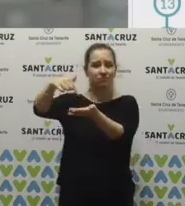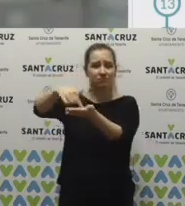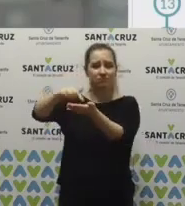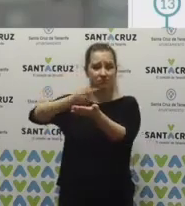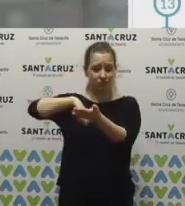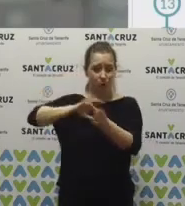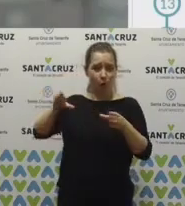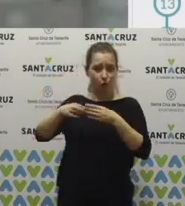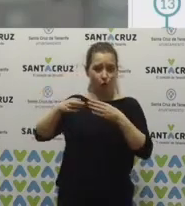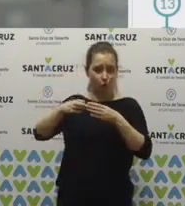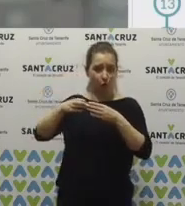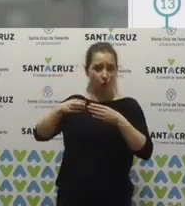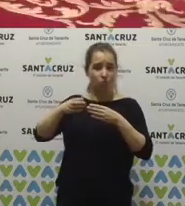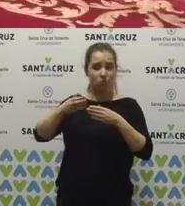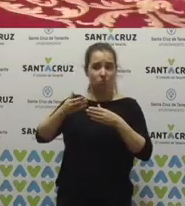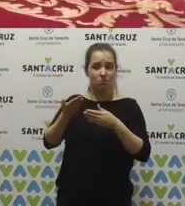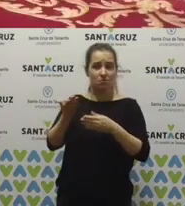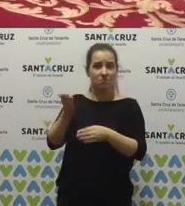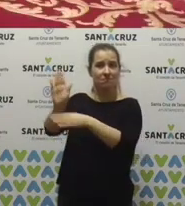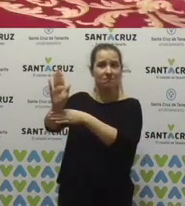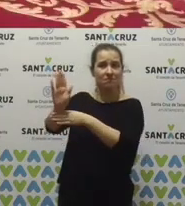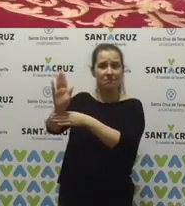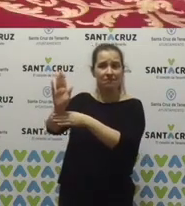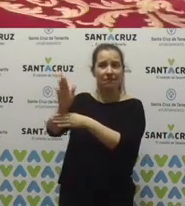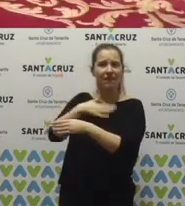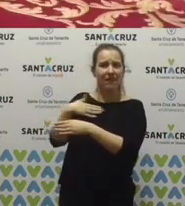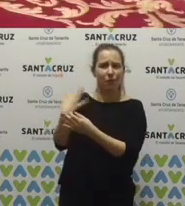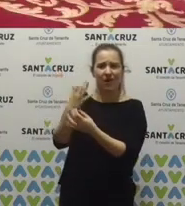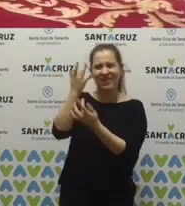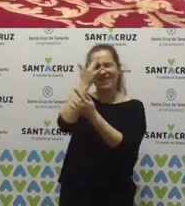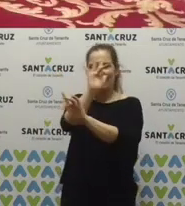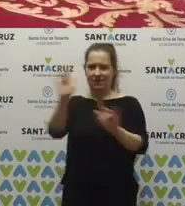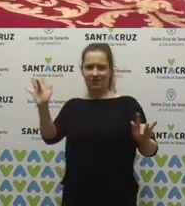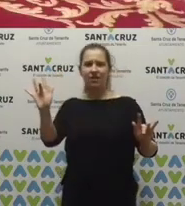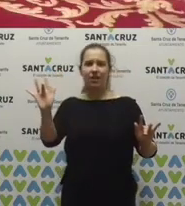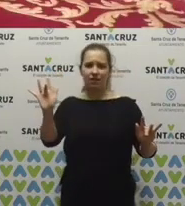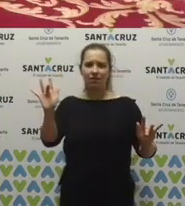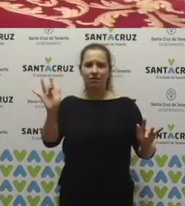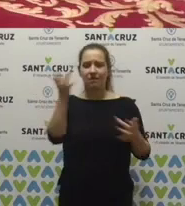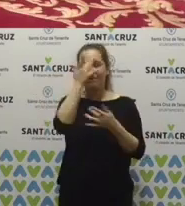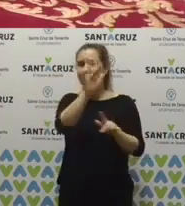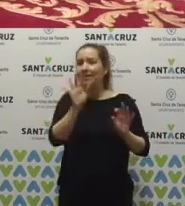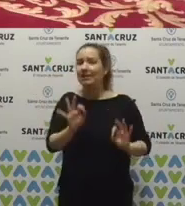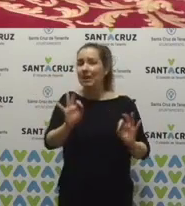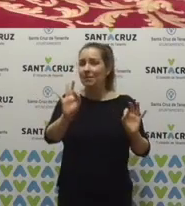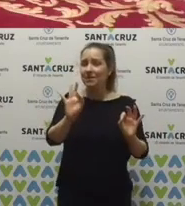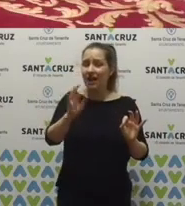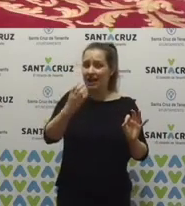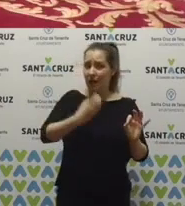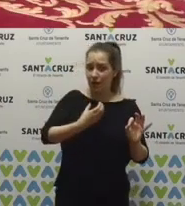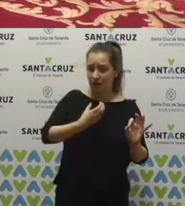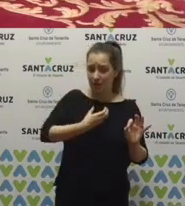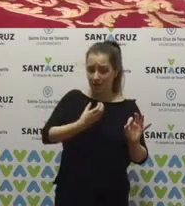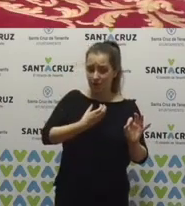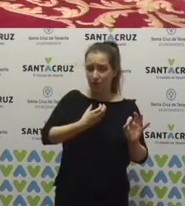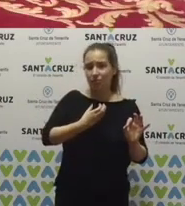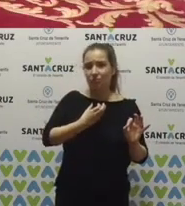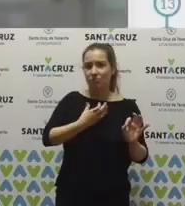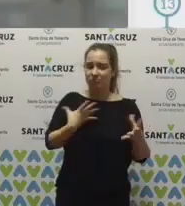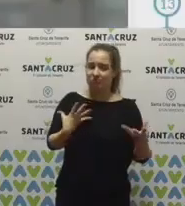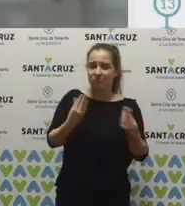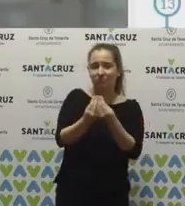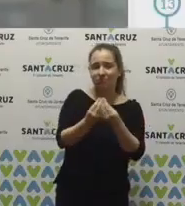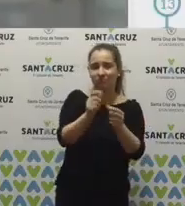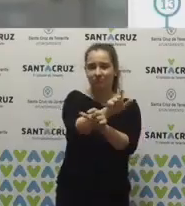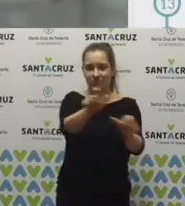de esta moción es la accesibilidad una sensibilidad especial de este ayuntamiento con los vecinos y vecinas de ejes del